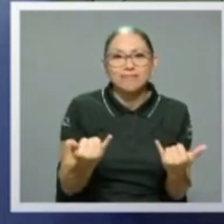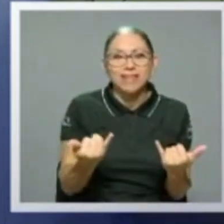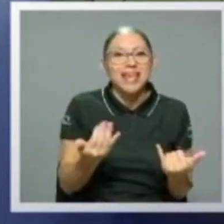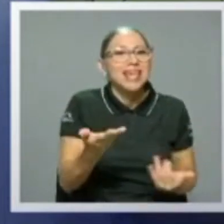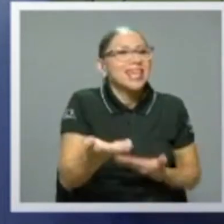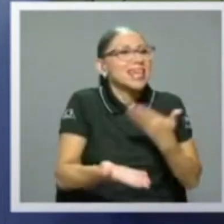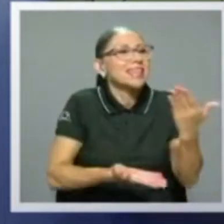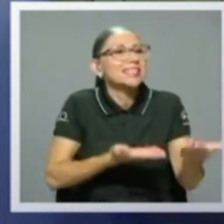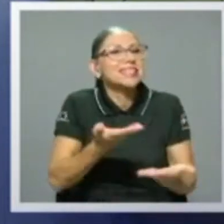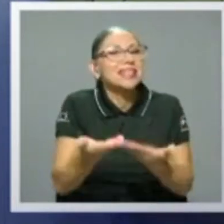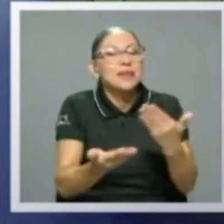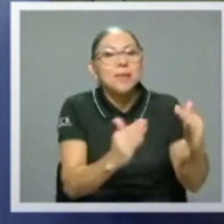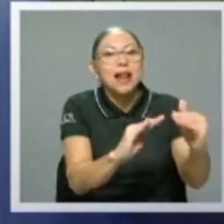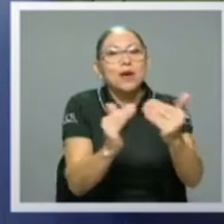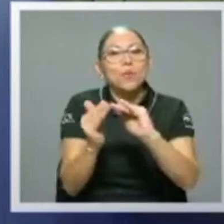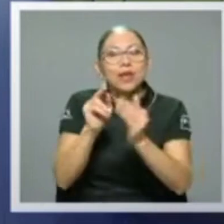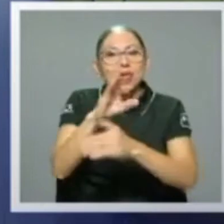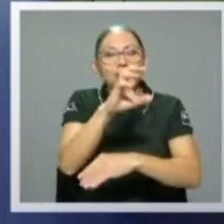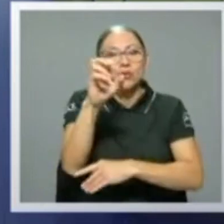colectividad costarricense